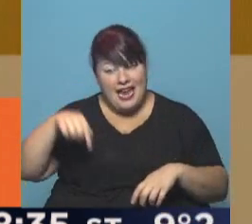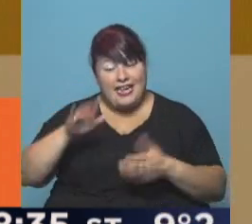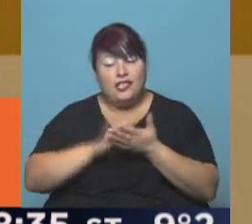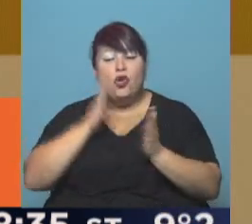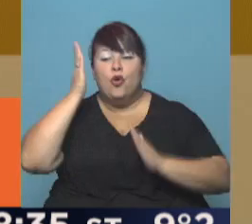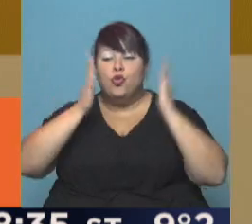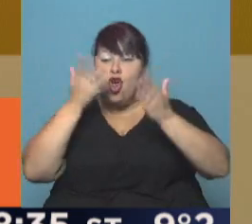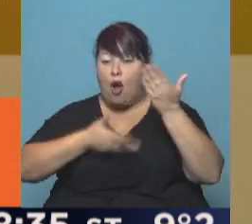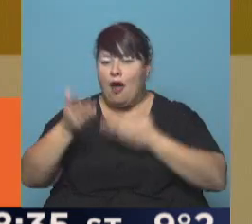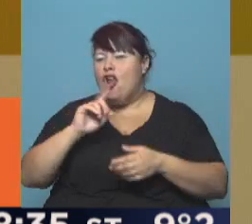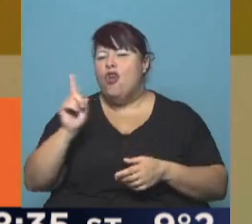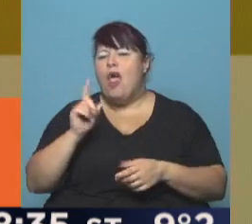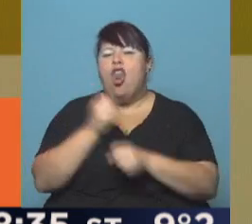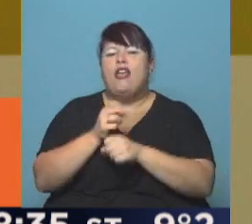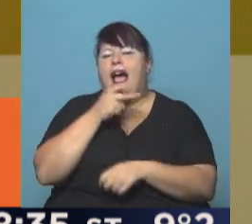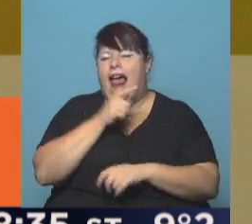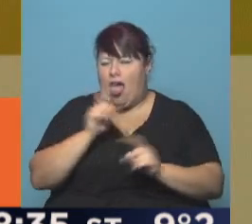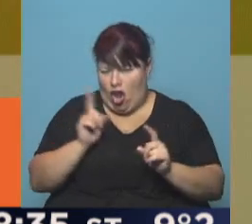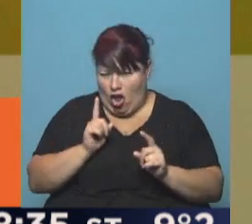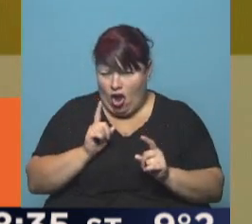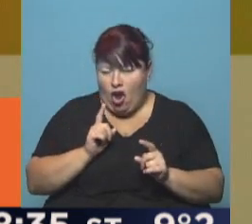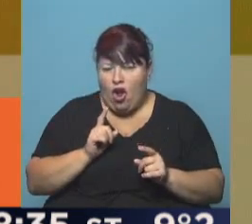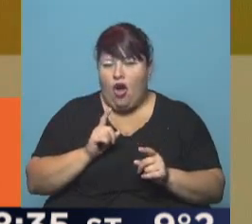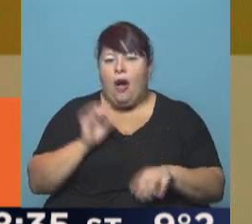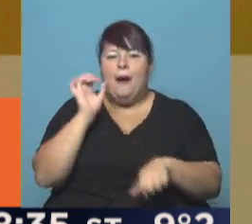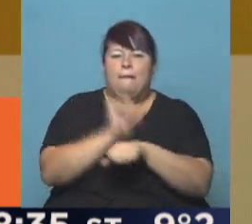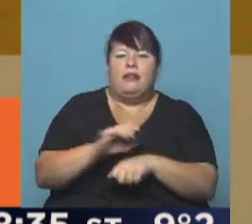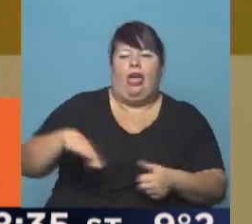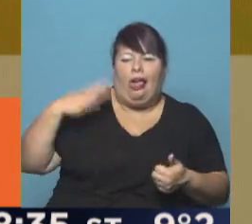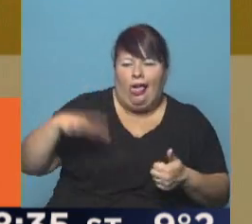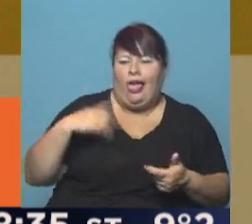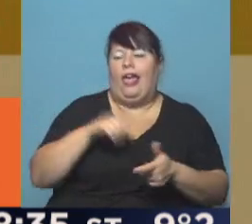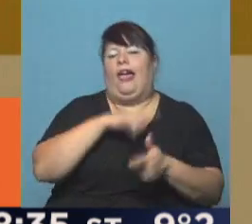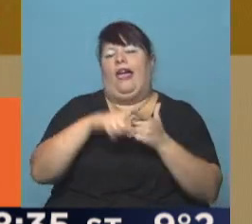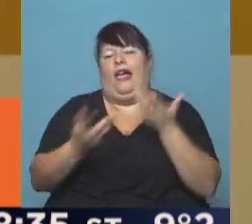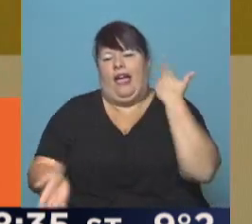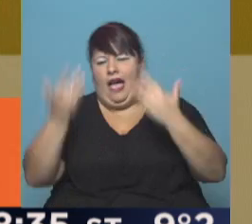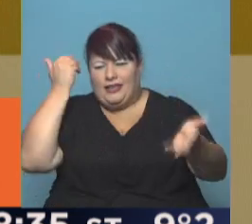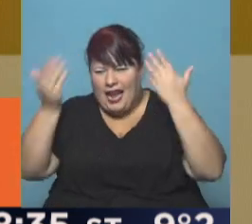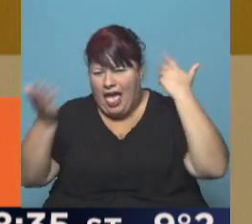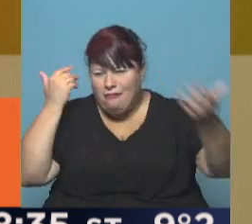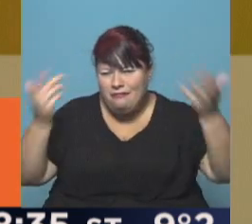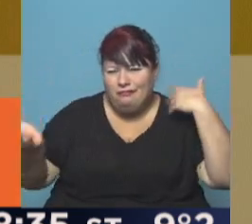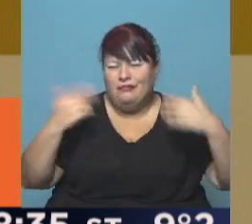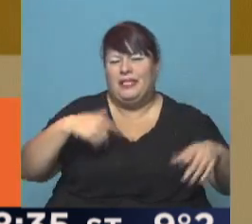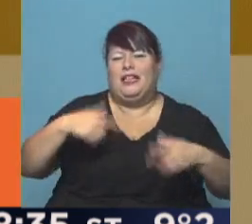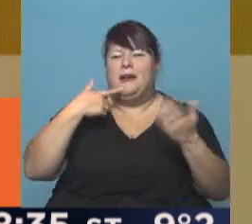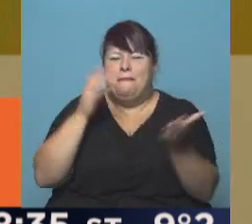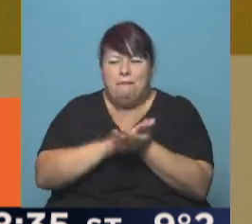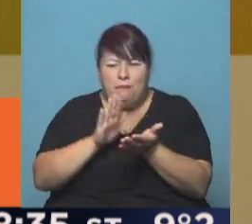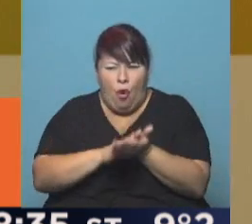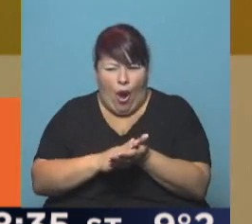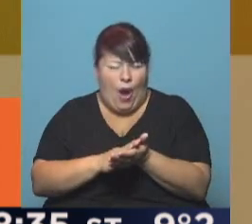de sueños compartidos no es que no hizo nada, prisiones preventivas, allanamientos por todos lados,